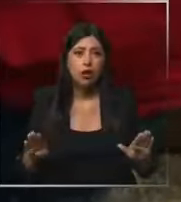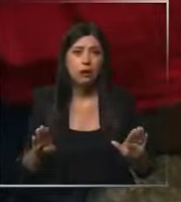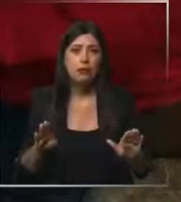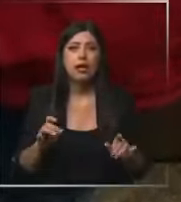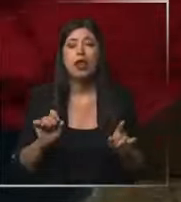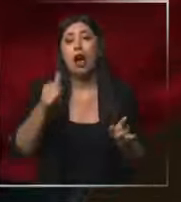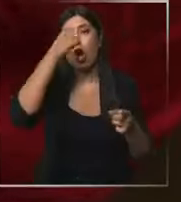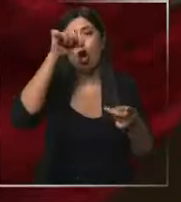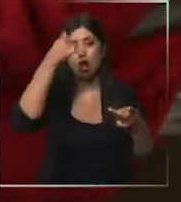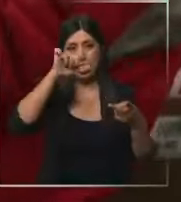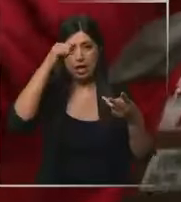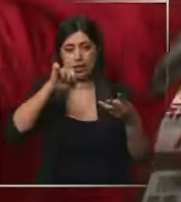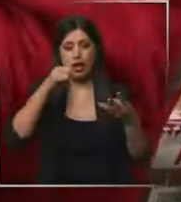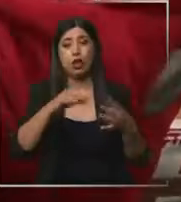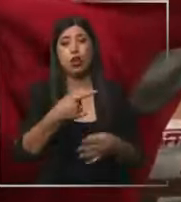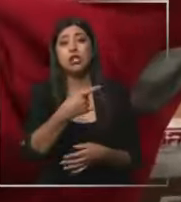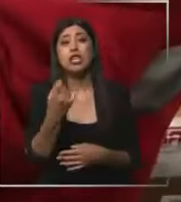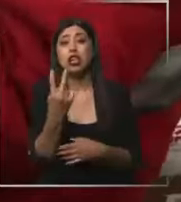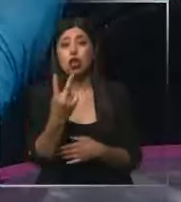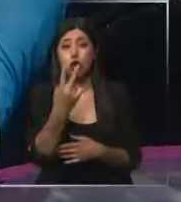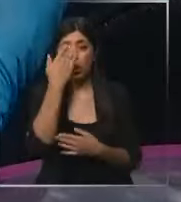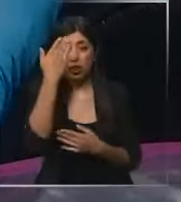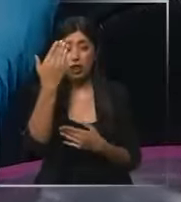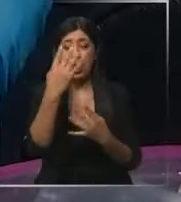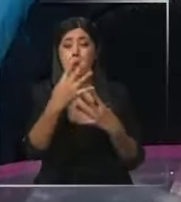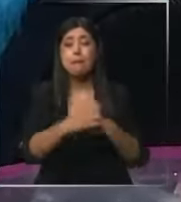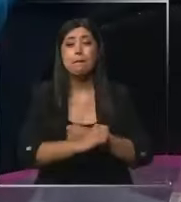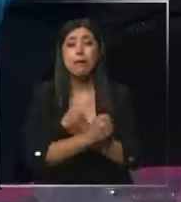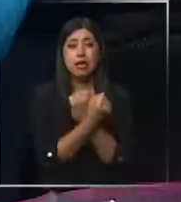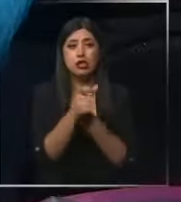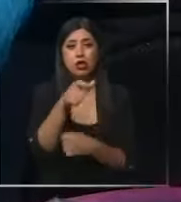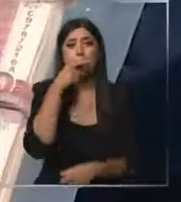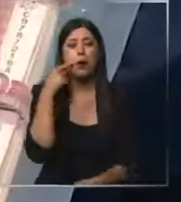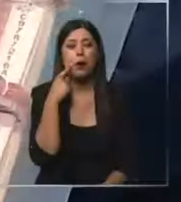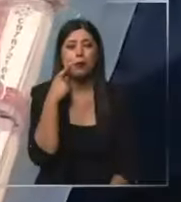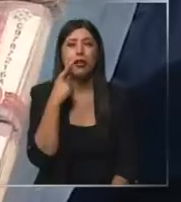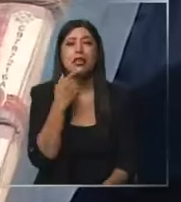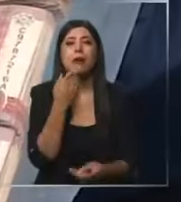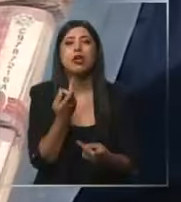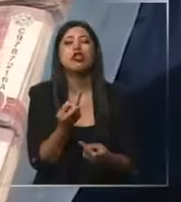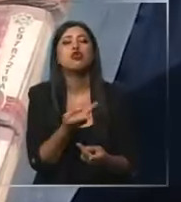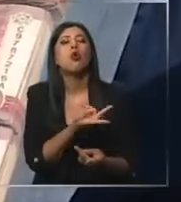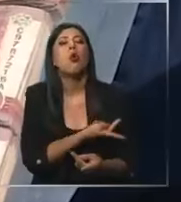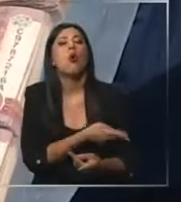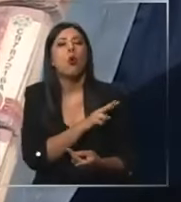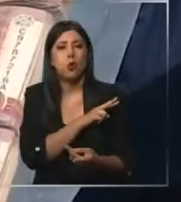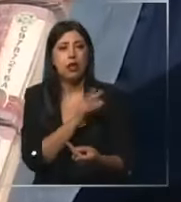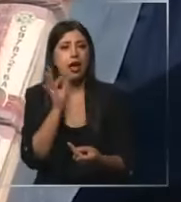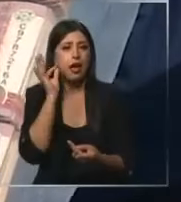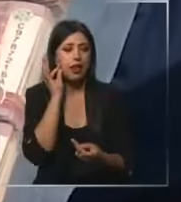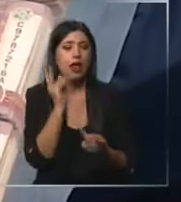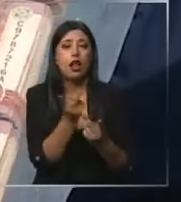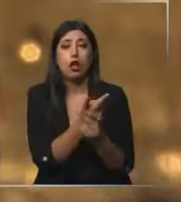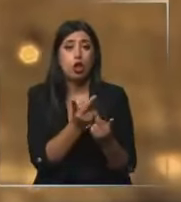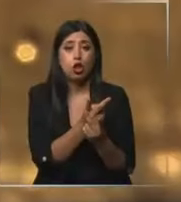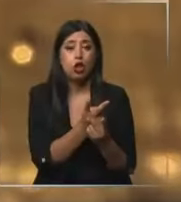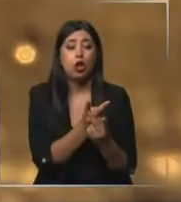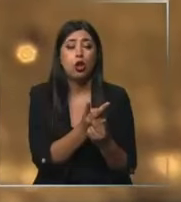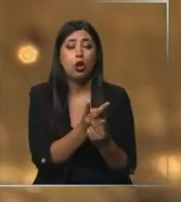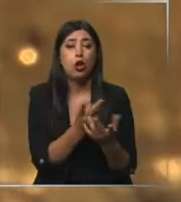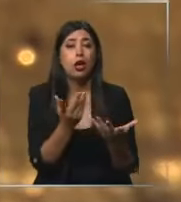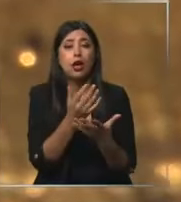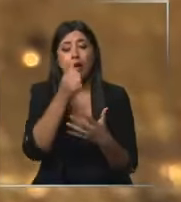condenados. 102 días de prisión se le impuso al ciudadano pakistaní y a su cuñada. Eso sí, ambos quedaron sujetos